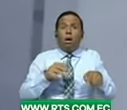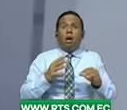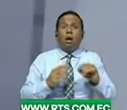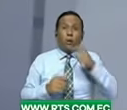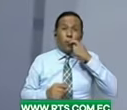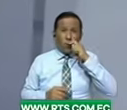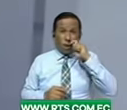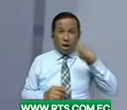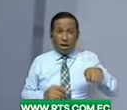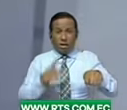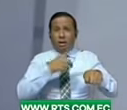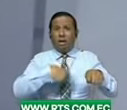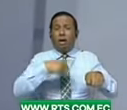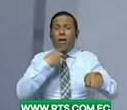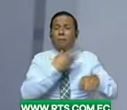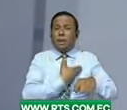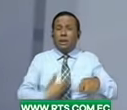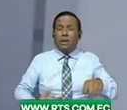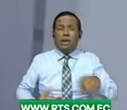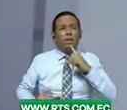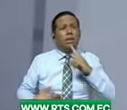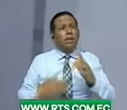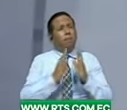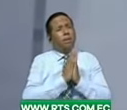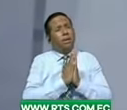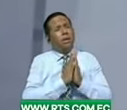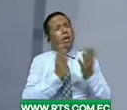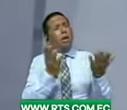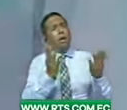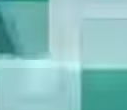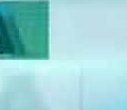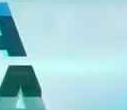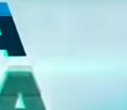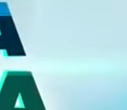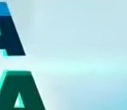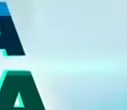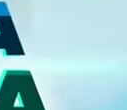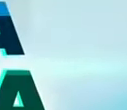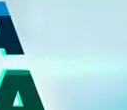esfuerzos para lograr detener la agresión. Veamos.